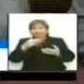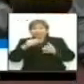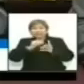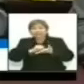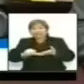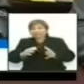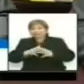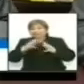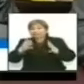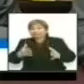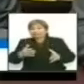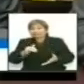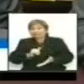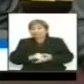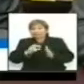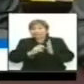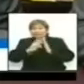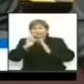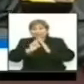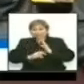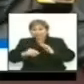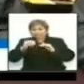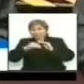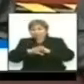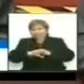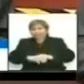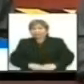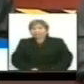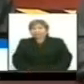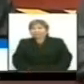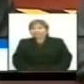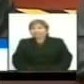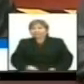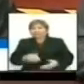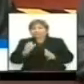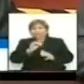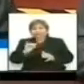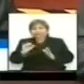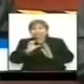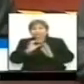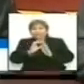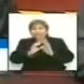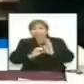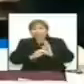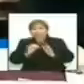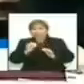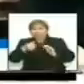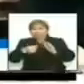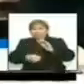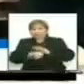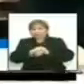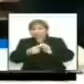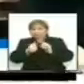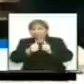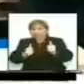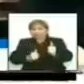cirugía mayor. El proyecto debe ser archivado, presidenta, por inconstitucional y por esconder detrás